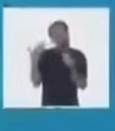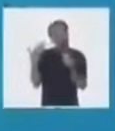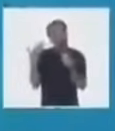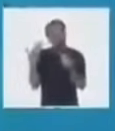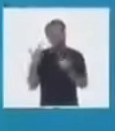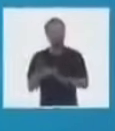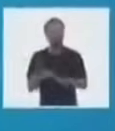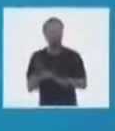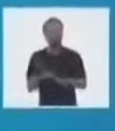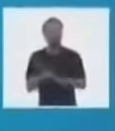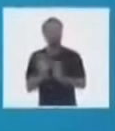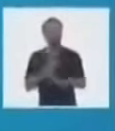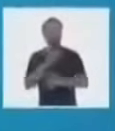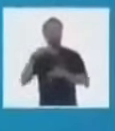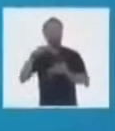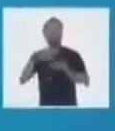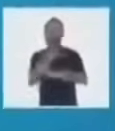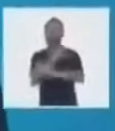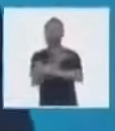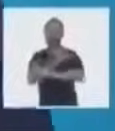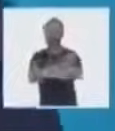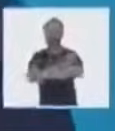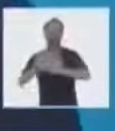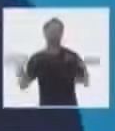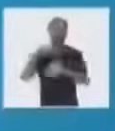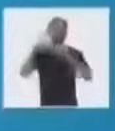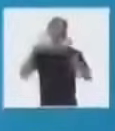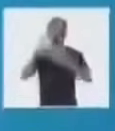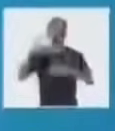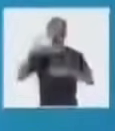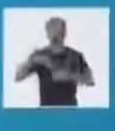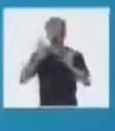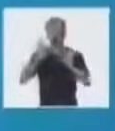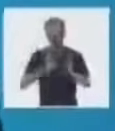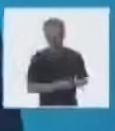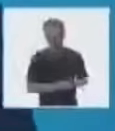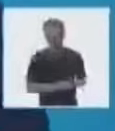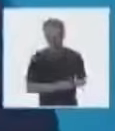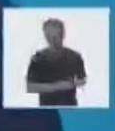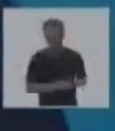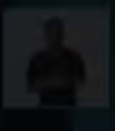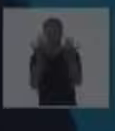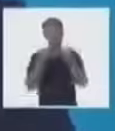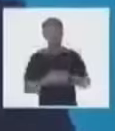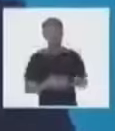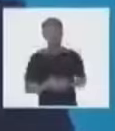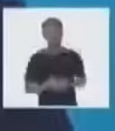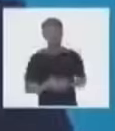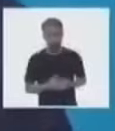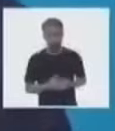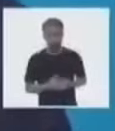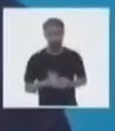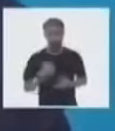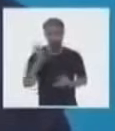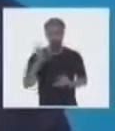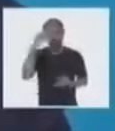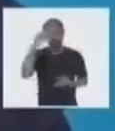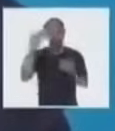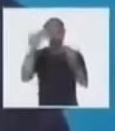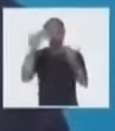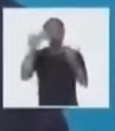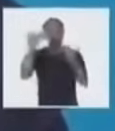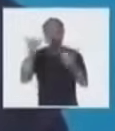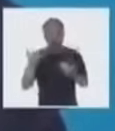tenemos mucho que decir en esa situación, porque va a haber que pelearla en la calle para que no te sigan ajustando de la mano del FMI. Está perdiendo hasta su esencia